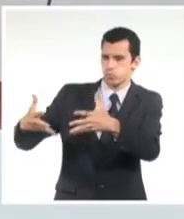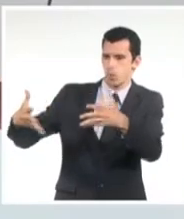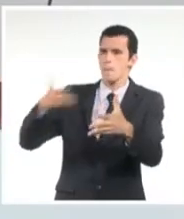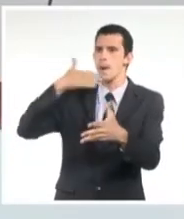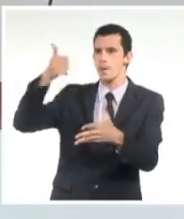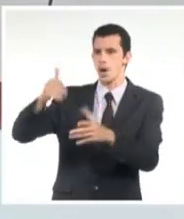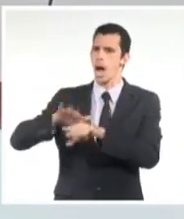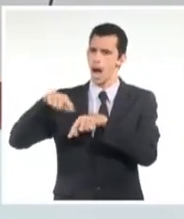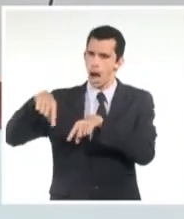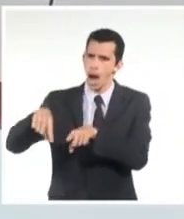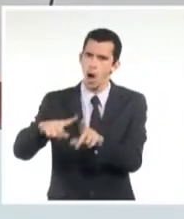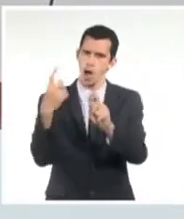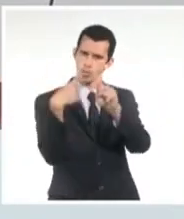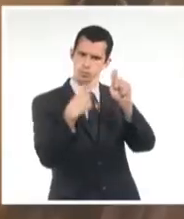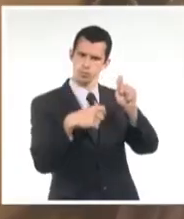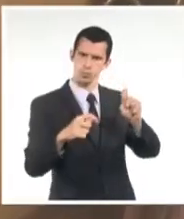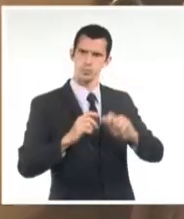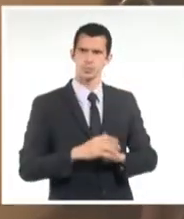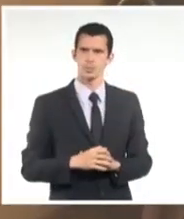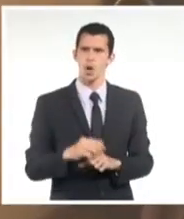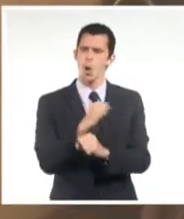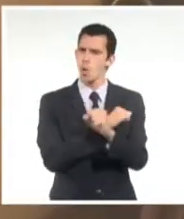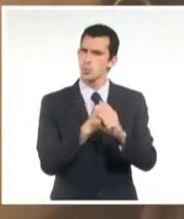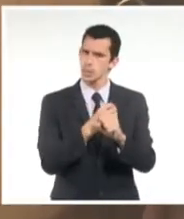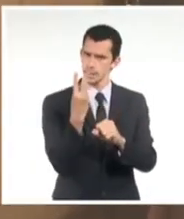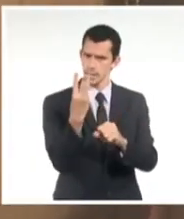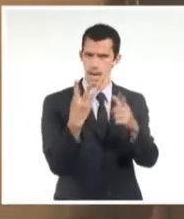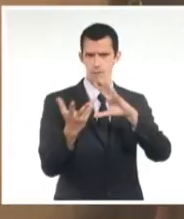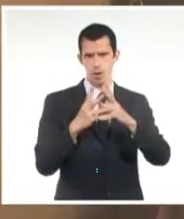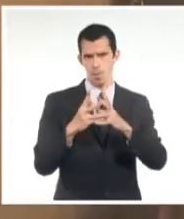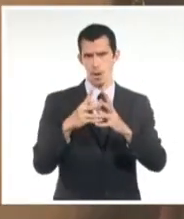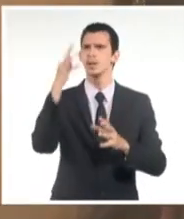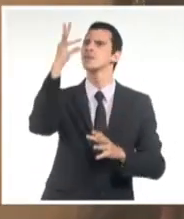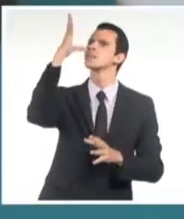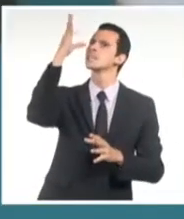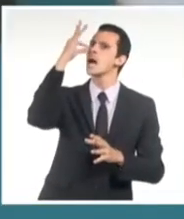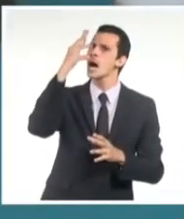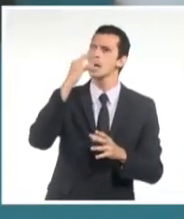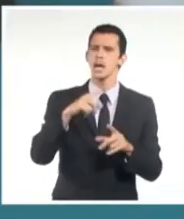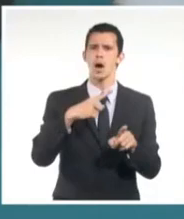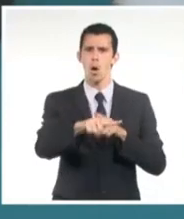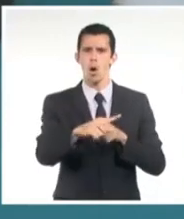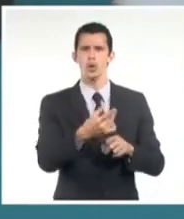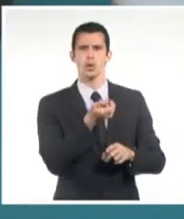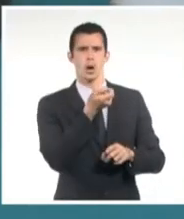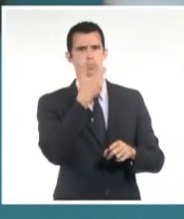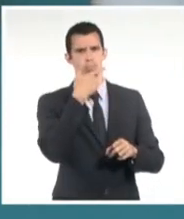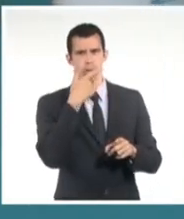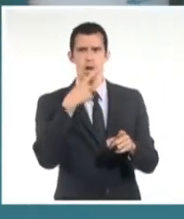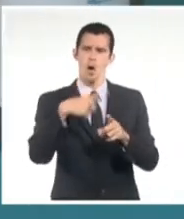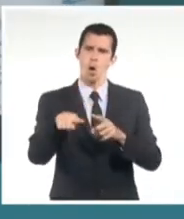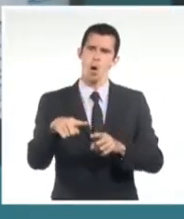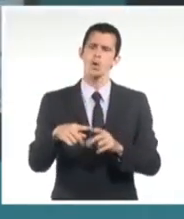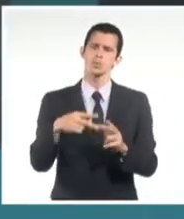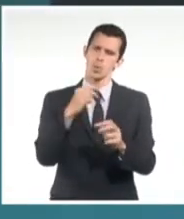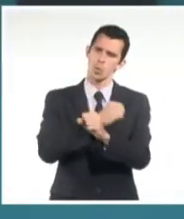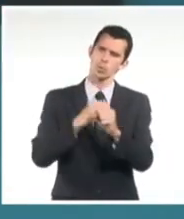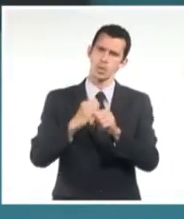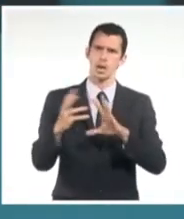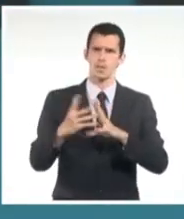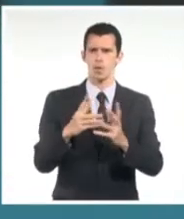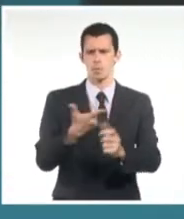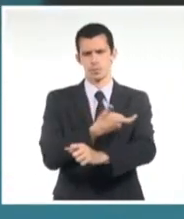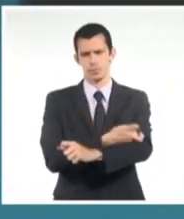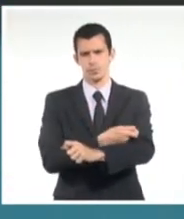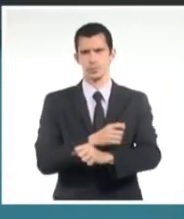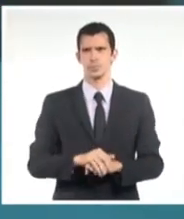producto natural tiene tres formulaciones: nasal, solución oral y colutorios. Es seguro hasta el momento para mayores de 18